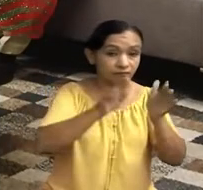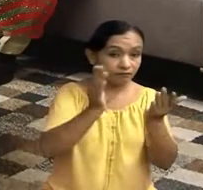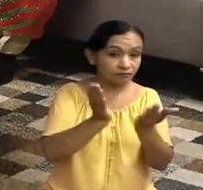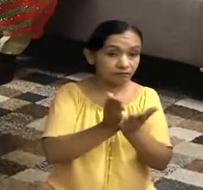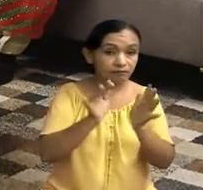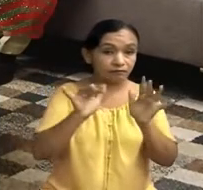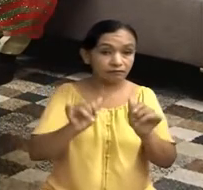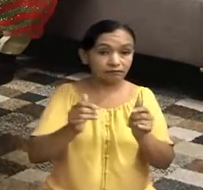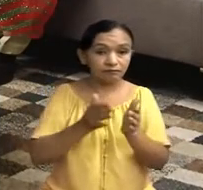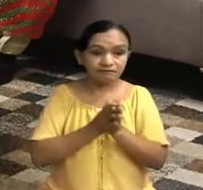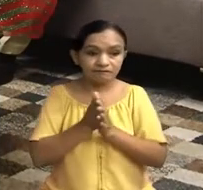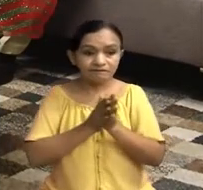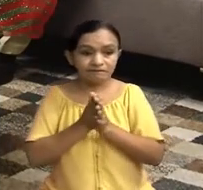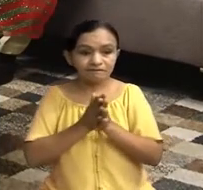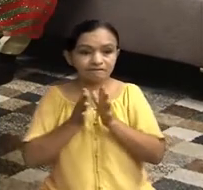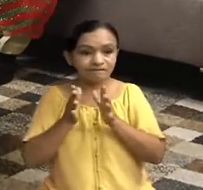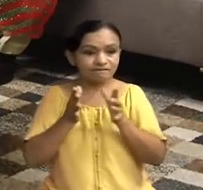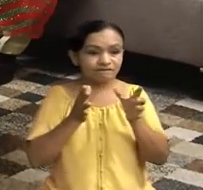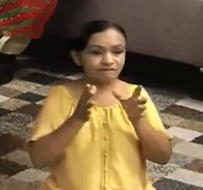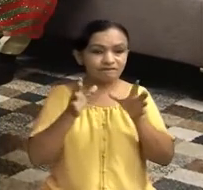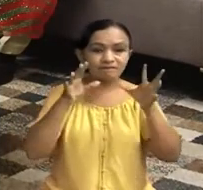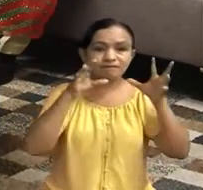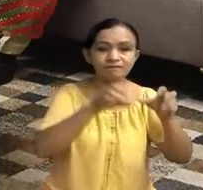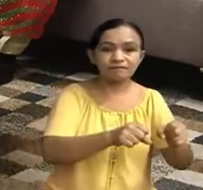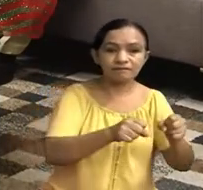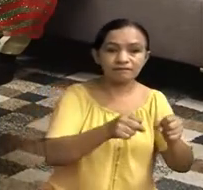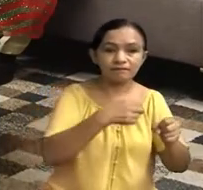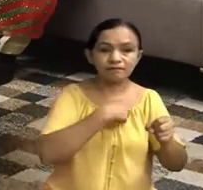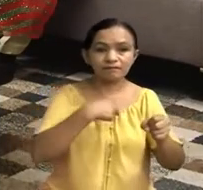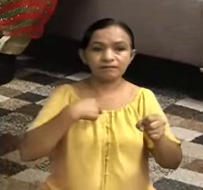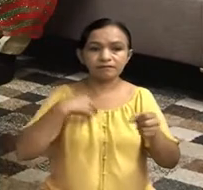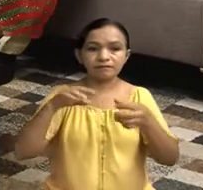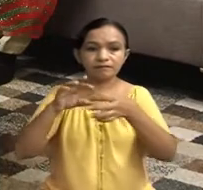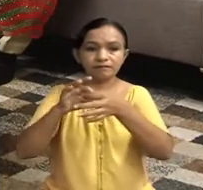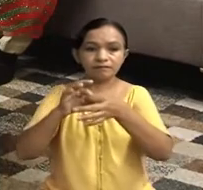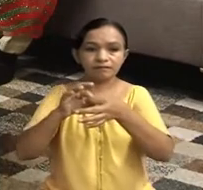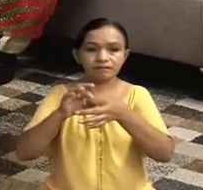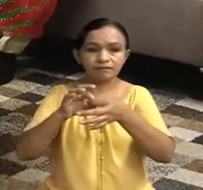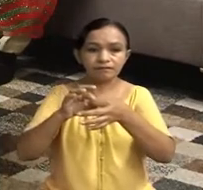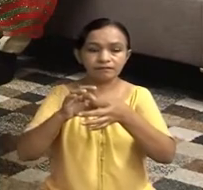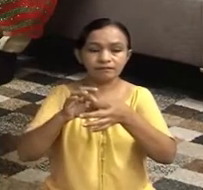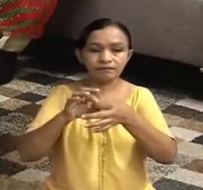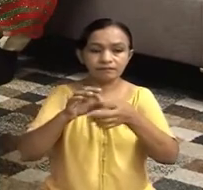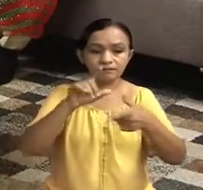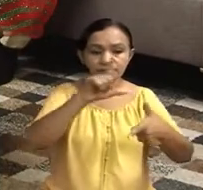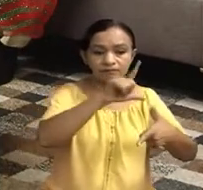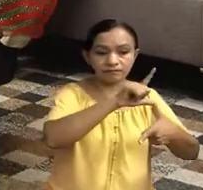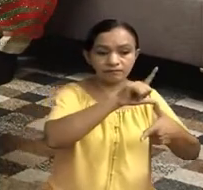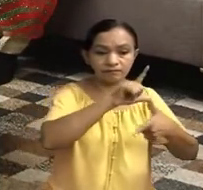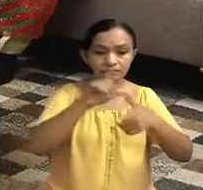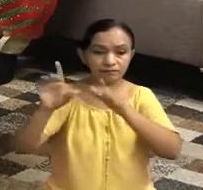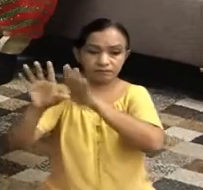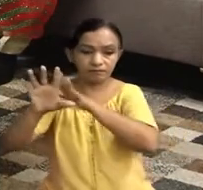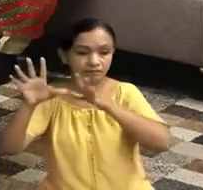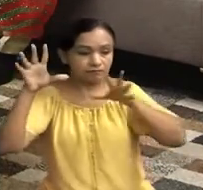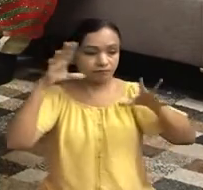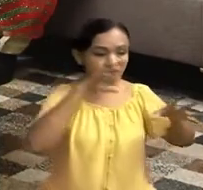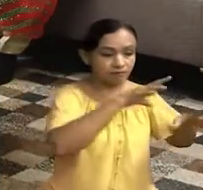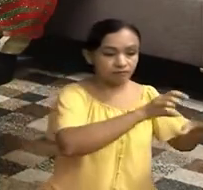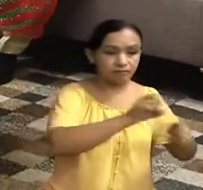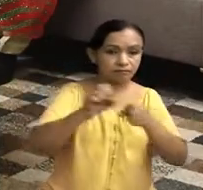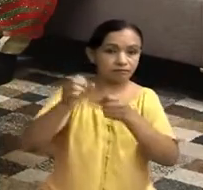ya apuntando sus cañones para unirse a una especie de saqueo en la región latinoamericana nuevamente? Sí,